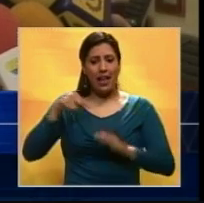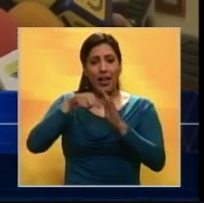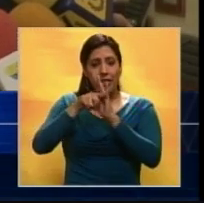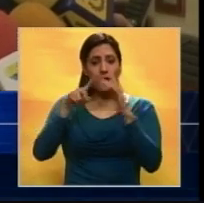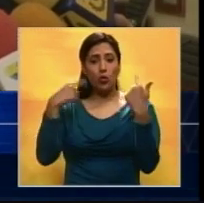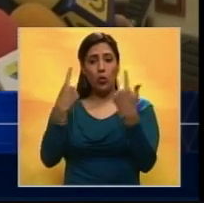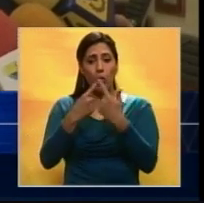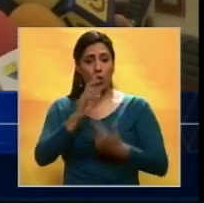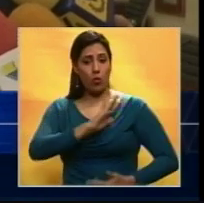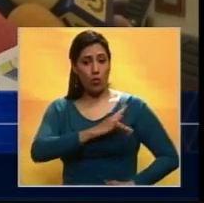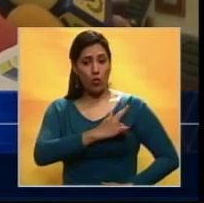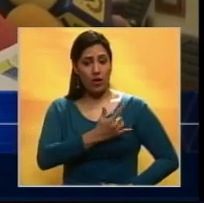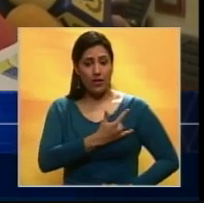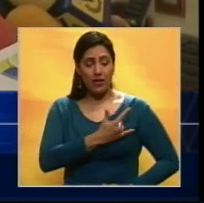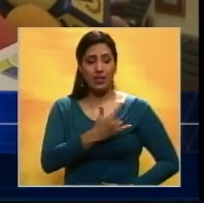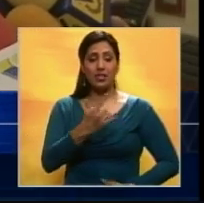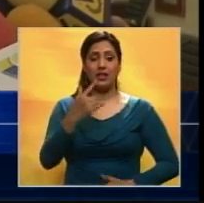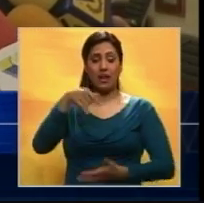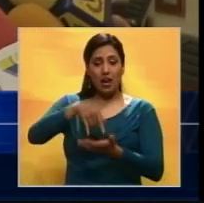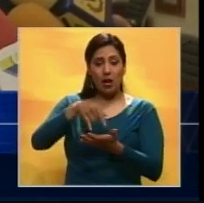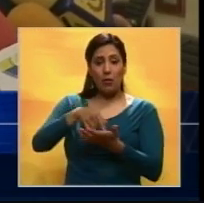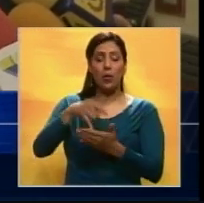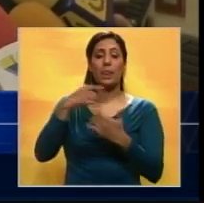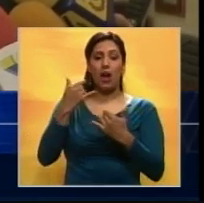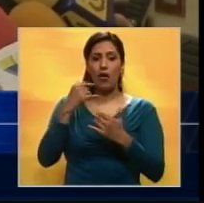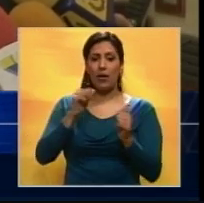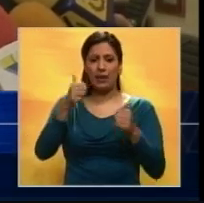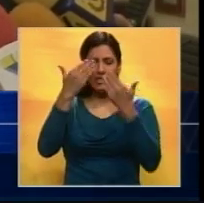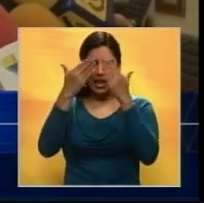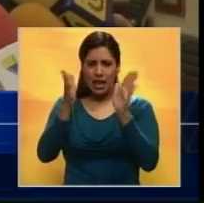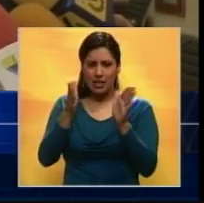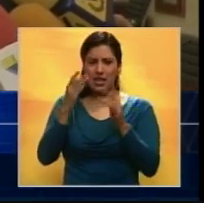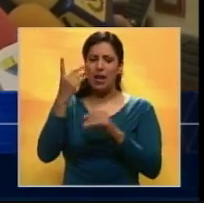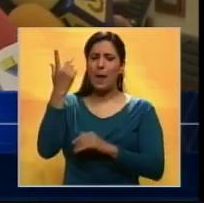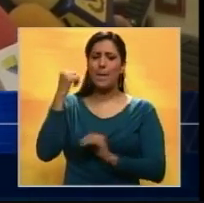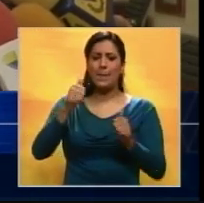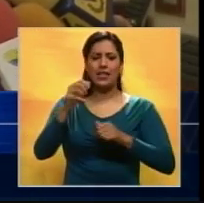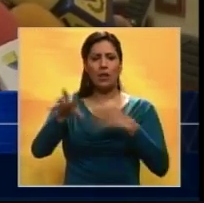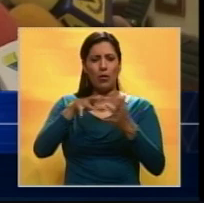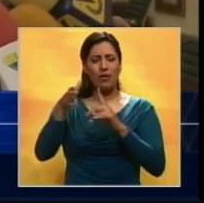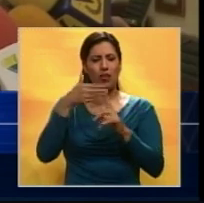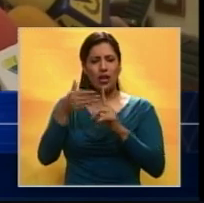campus universitario desde la incorporación en nuestra clase, en concreto desde mediados del mes de enero.